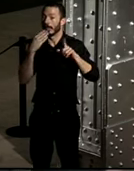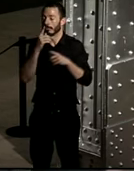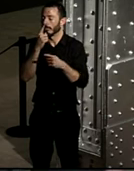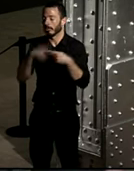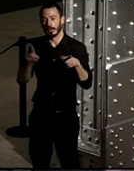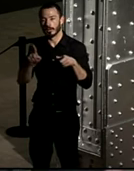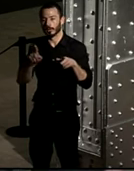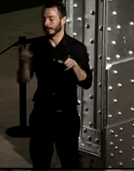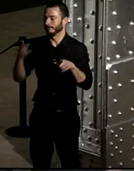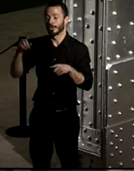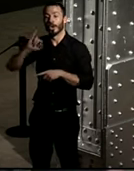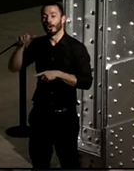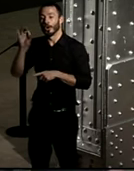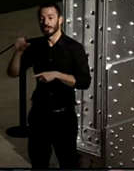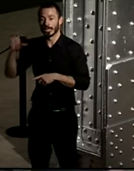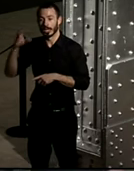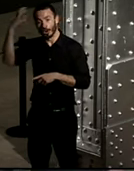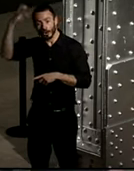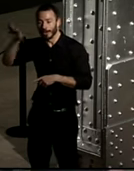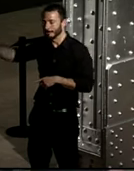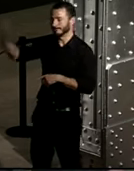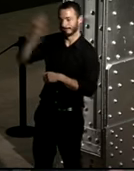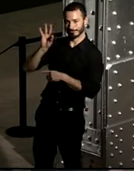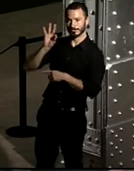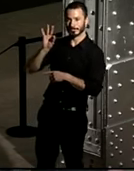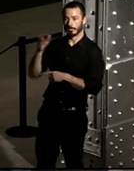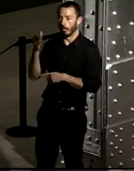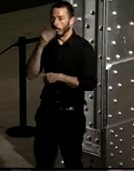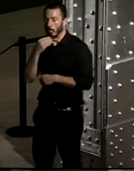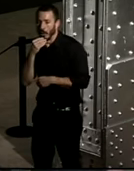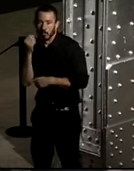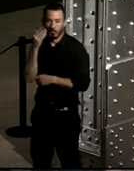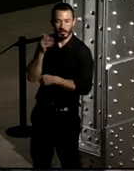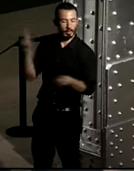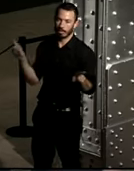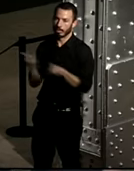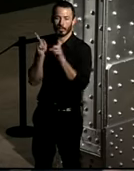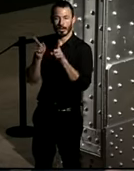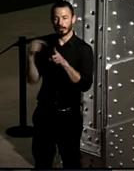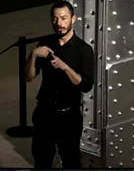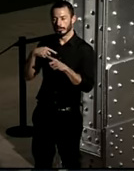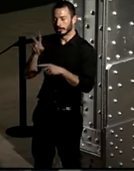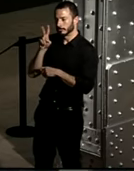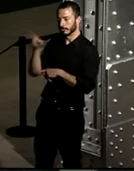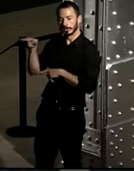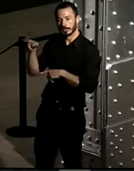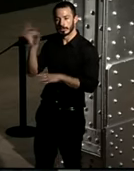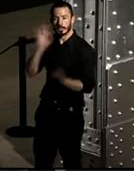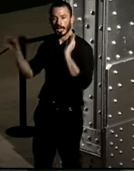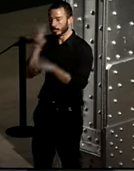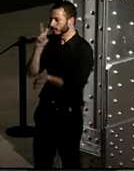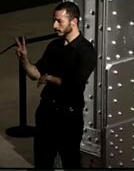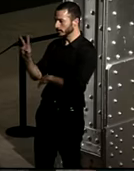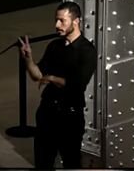por ser guapo o por dejar de ser guapo, yo lo había visto en teatro y creía que iba a aportar las dos caras